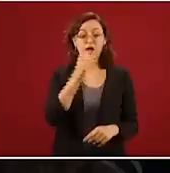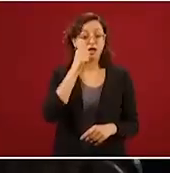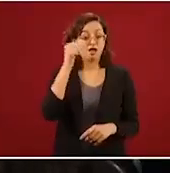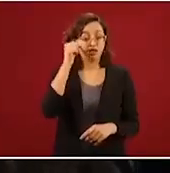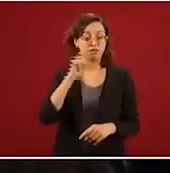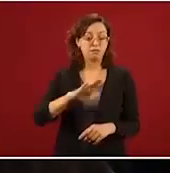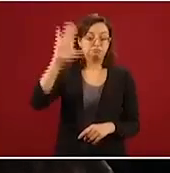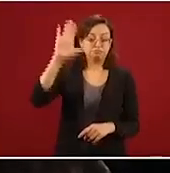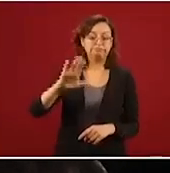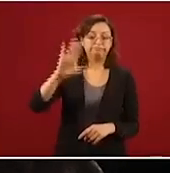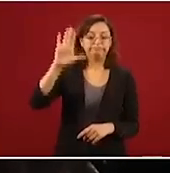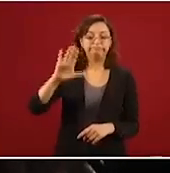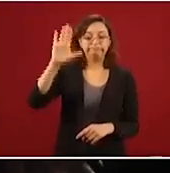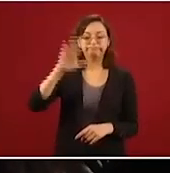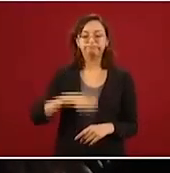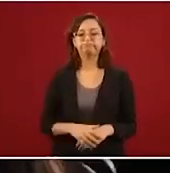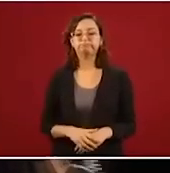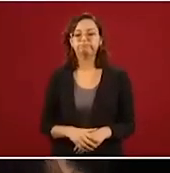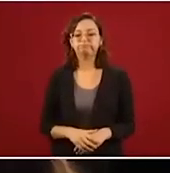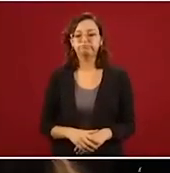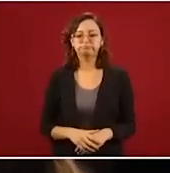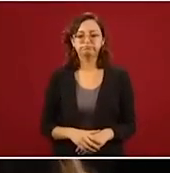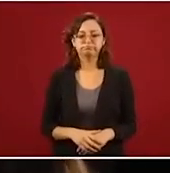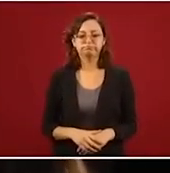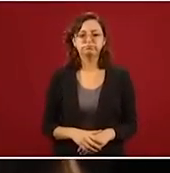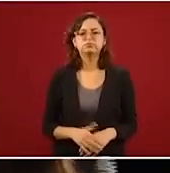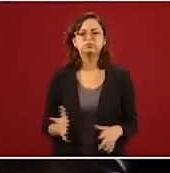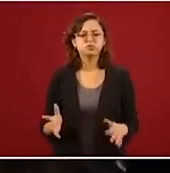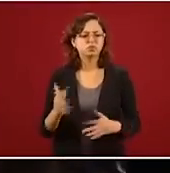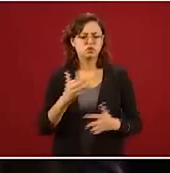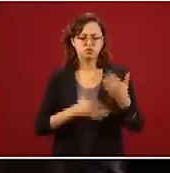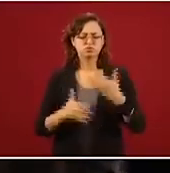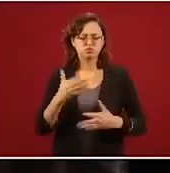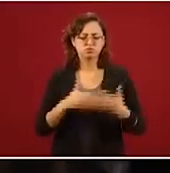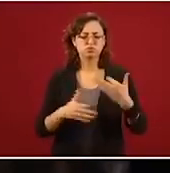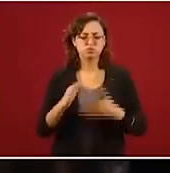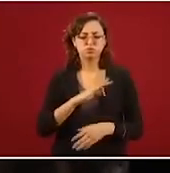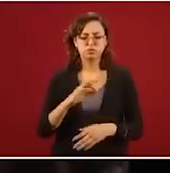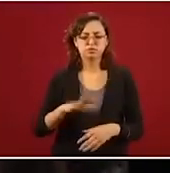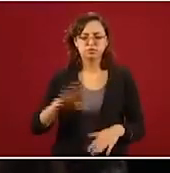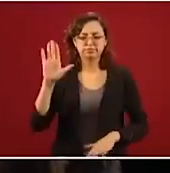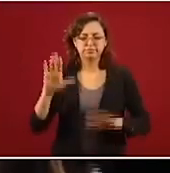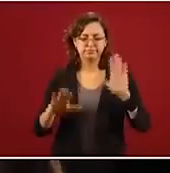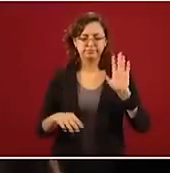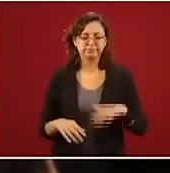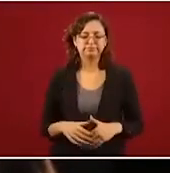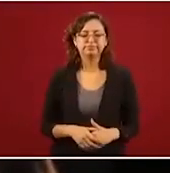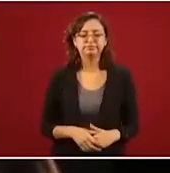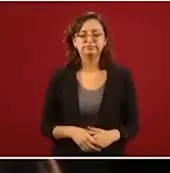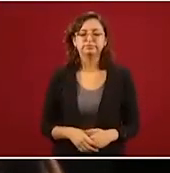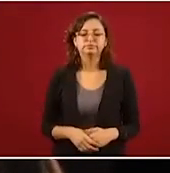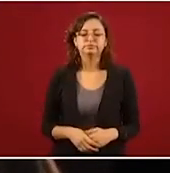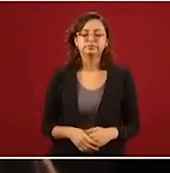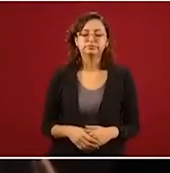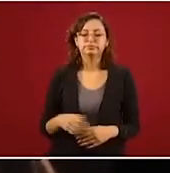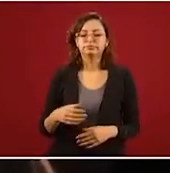mano. Sí. Bien, señor presidente, buenos días. A todos va a alcanzar. Jaime Hernández, del periódico digital Bajo